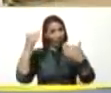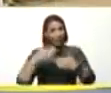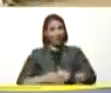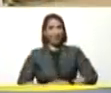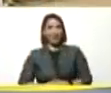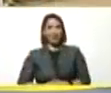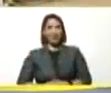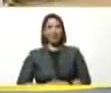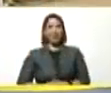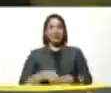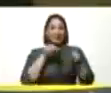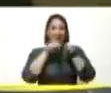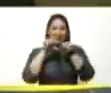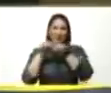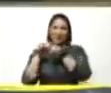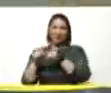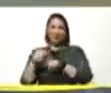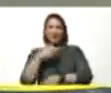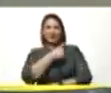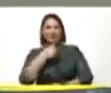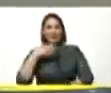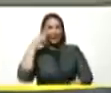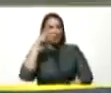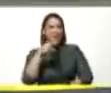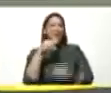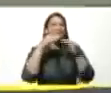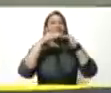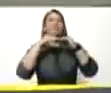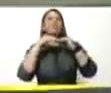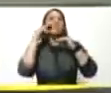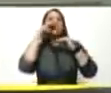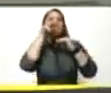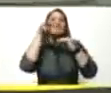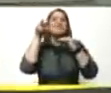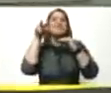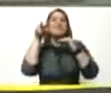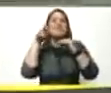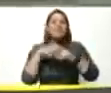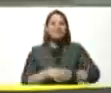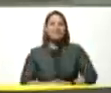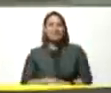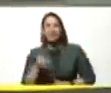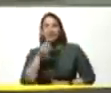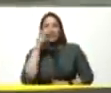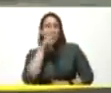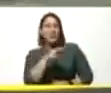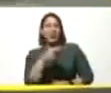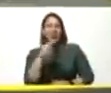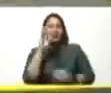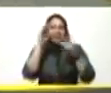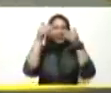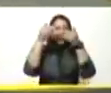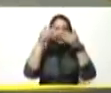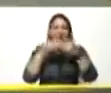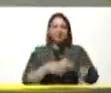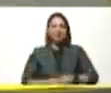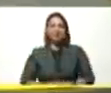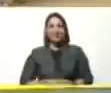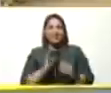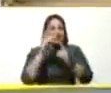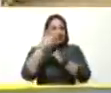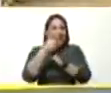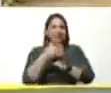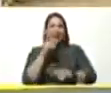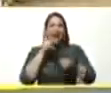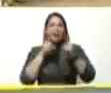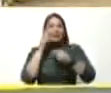Así chismosea uno cuando quiere ver qué está pasando afuera. Para que no lo vean a uno, ¿eh? Uno apenas asoma